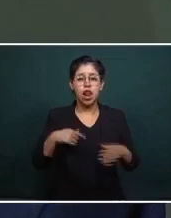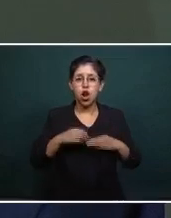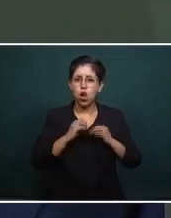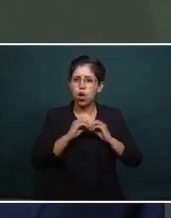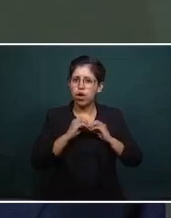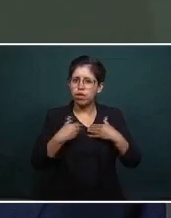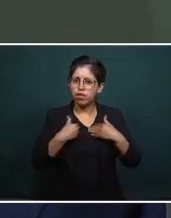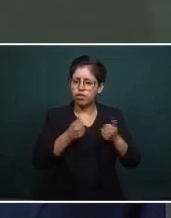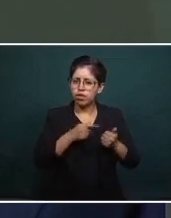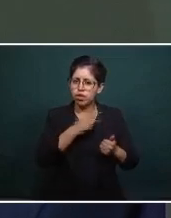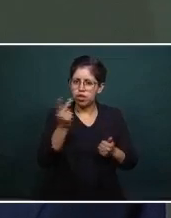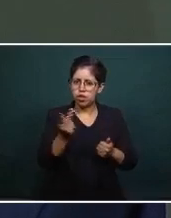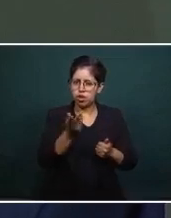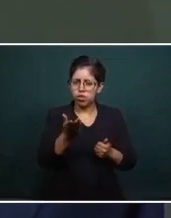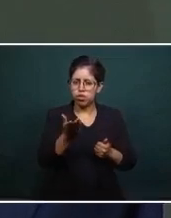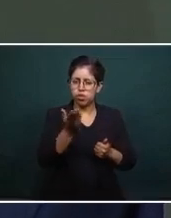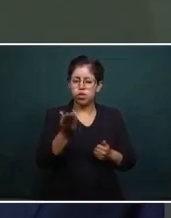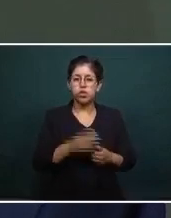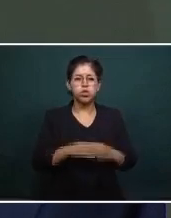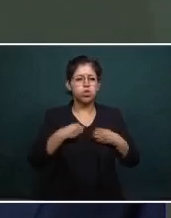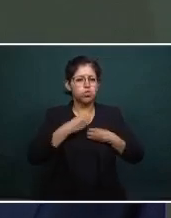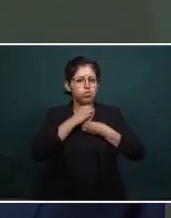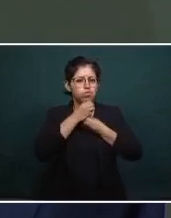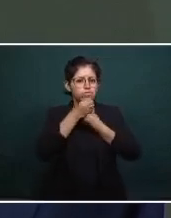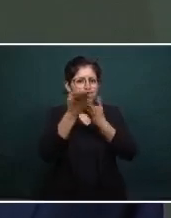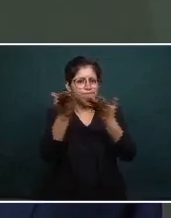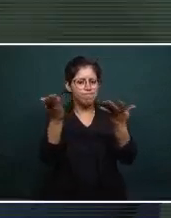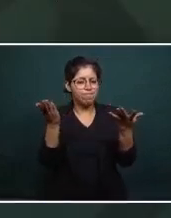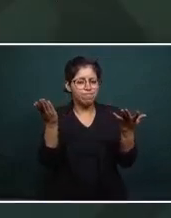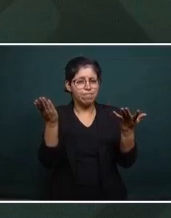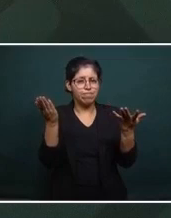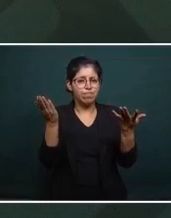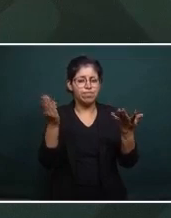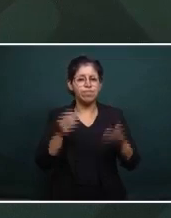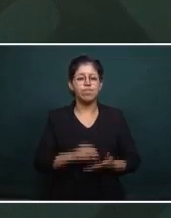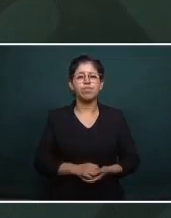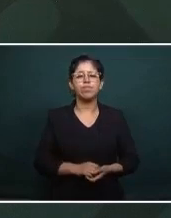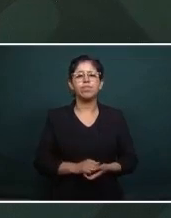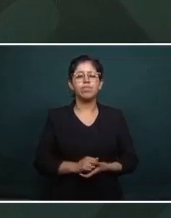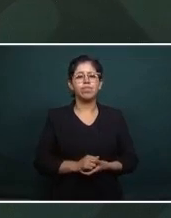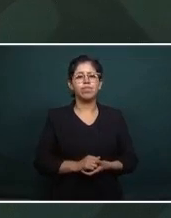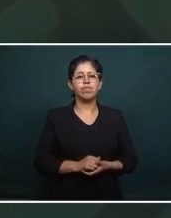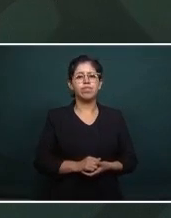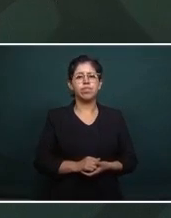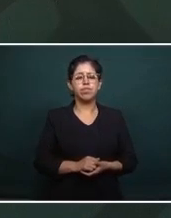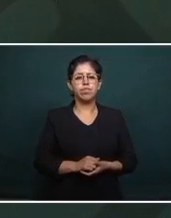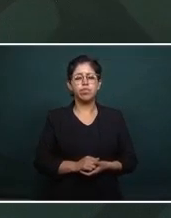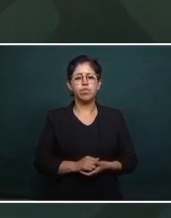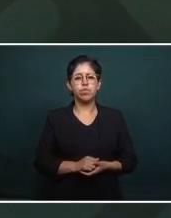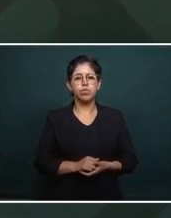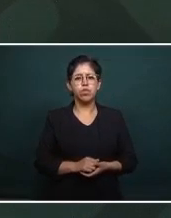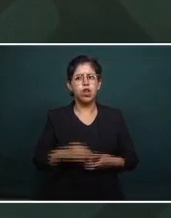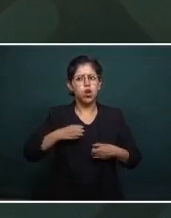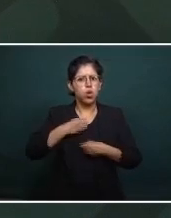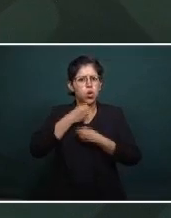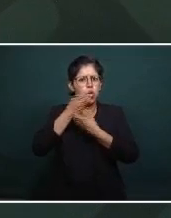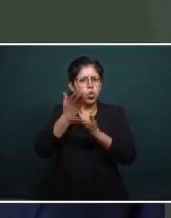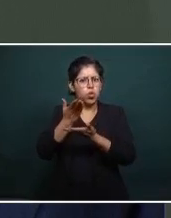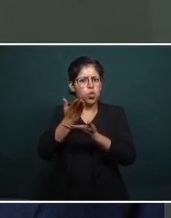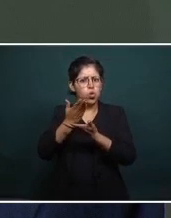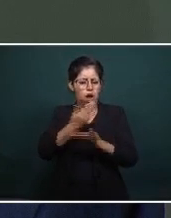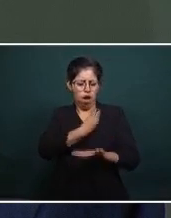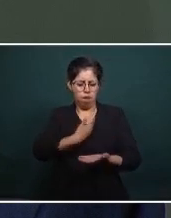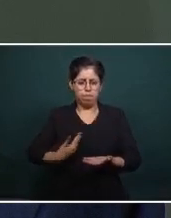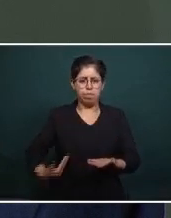de manifiesto y se lo expuse con mucha claridad al presidente Donald